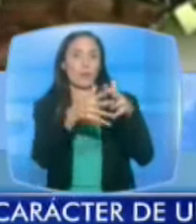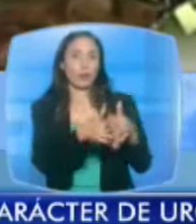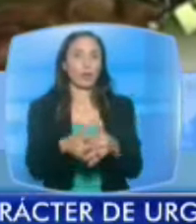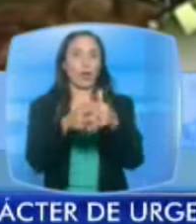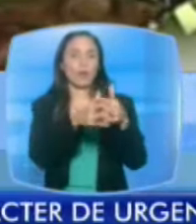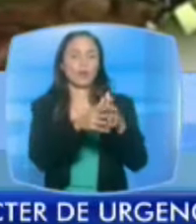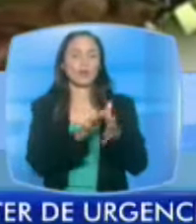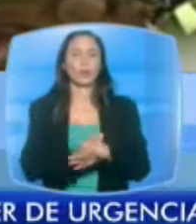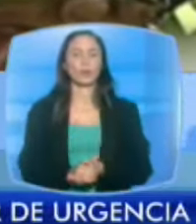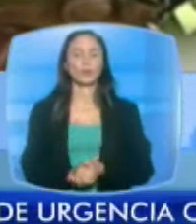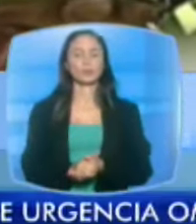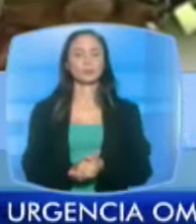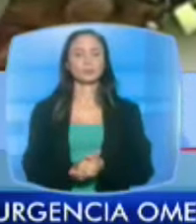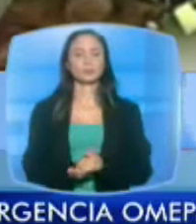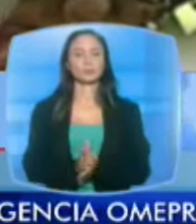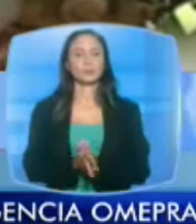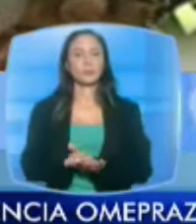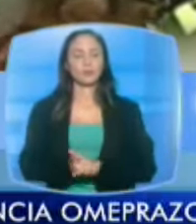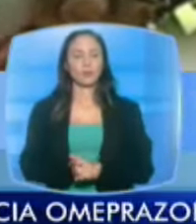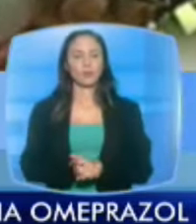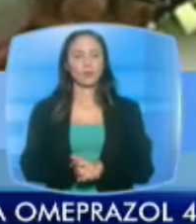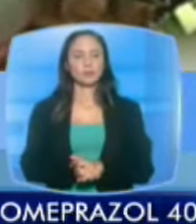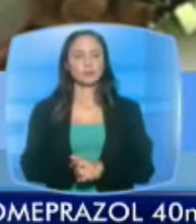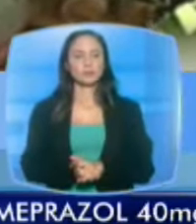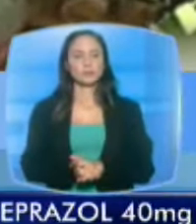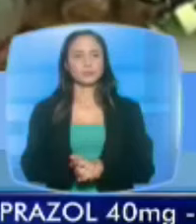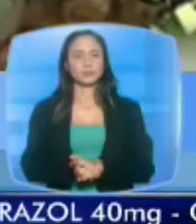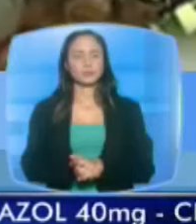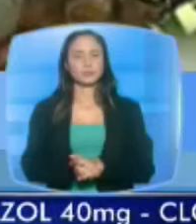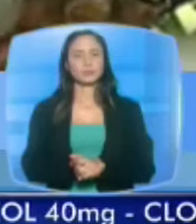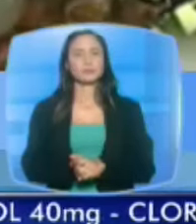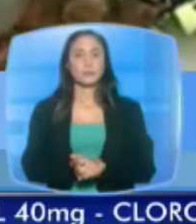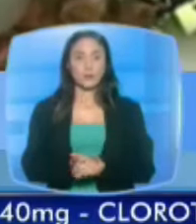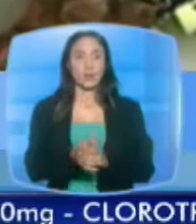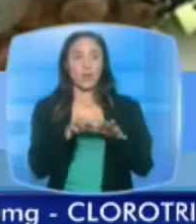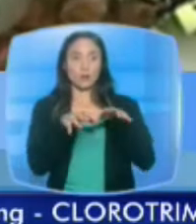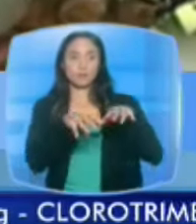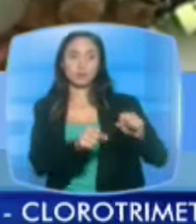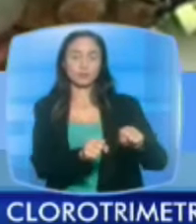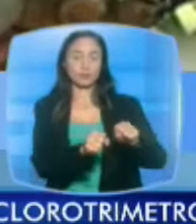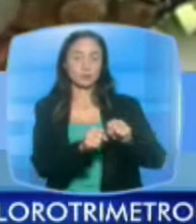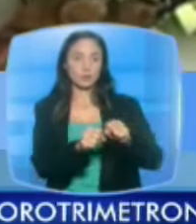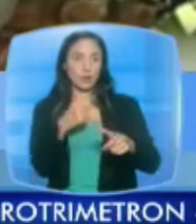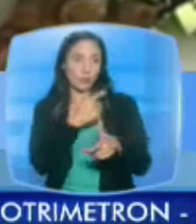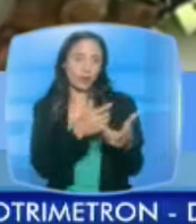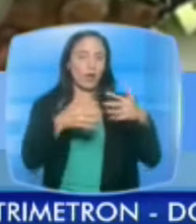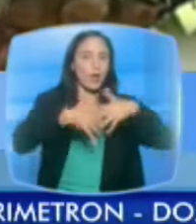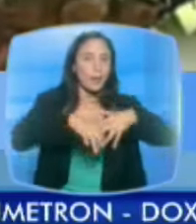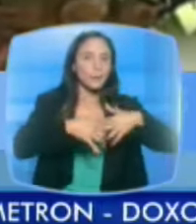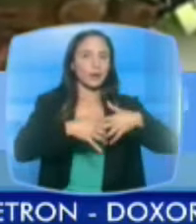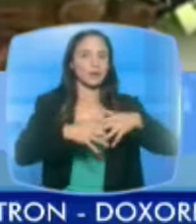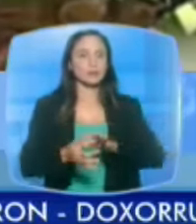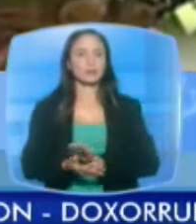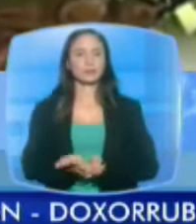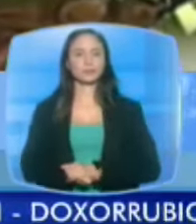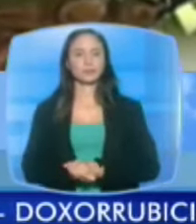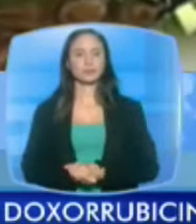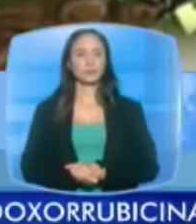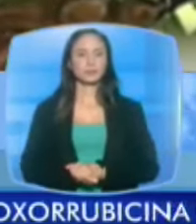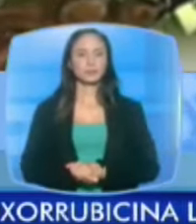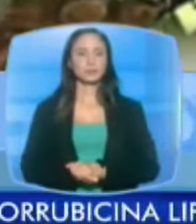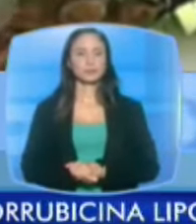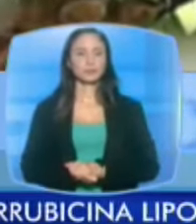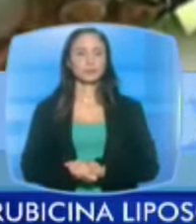Imperio heredero del Imperio Británico, que es el Imperio Norteamericano y sus empresas, en este caso concreto